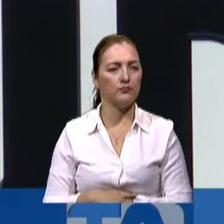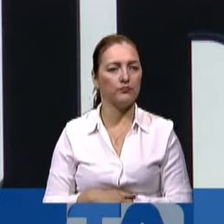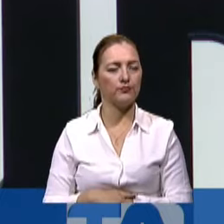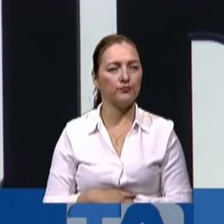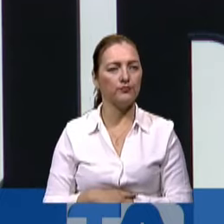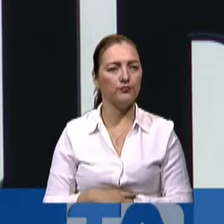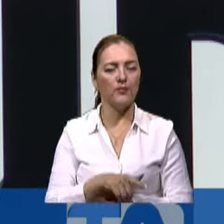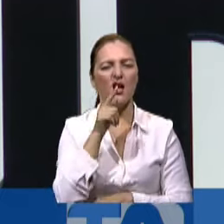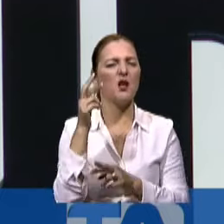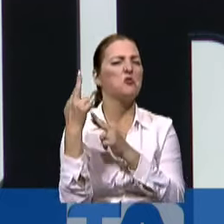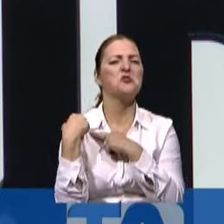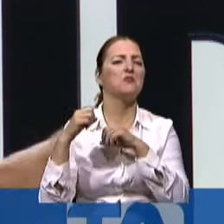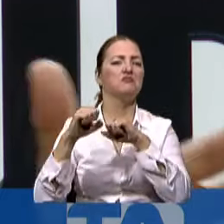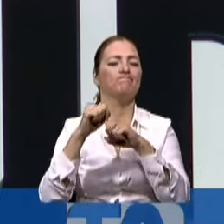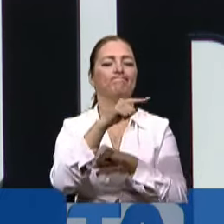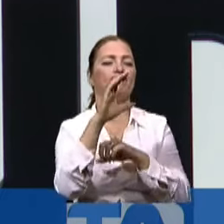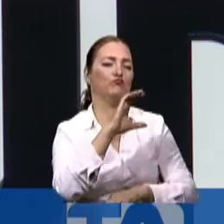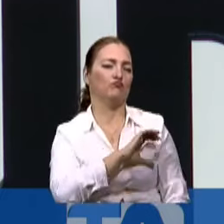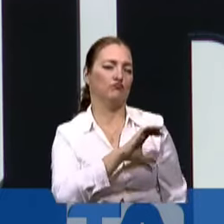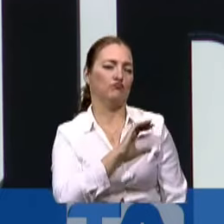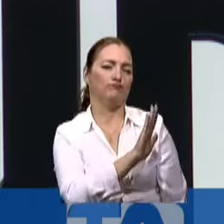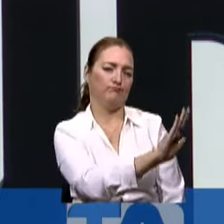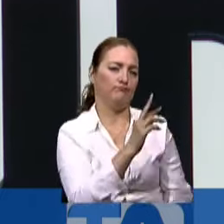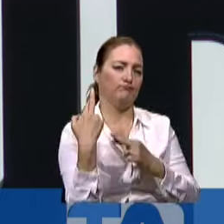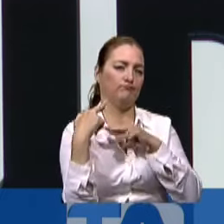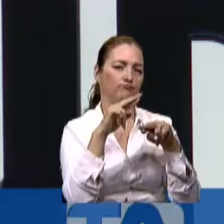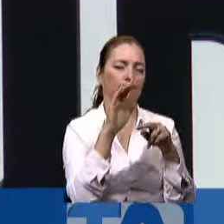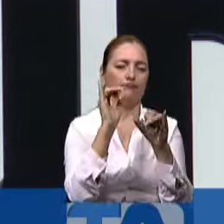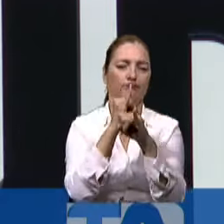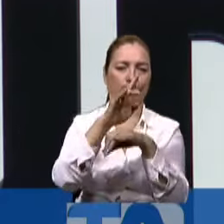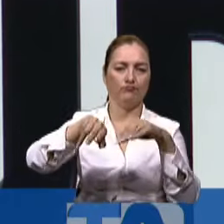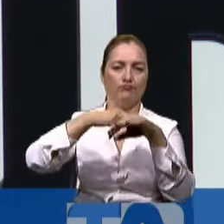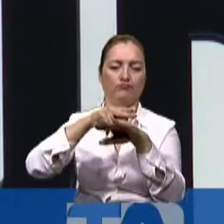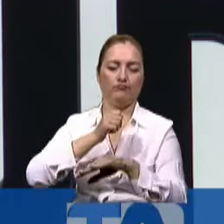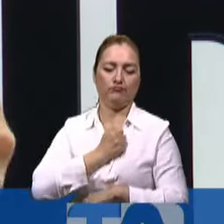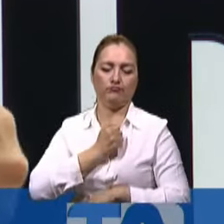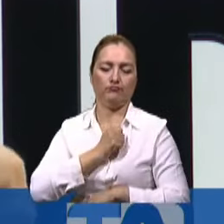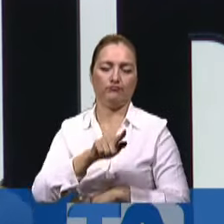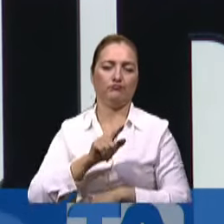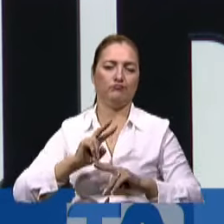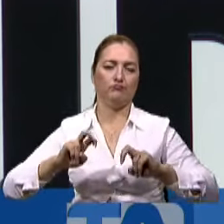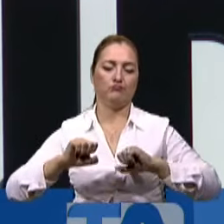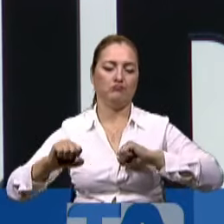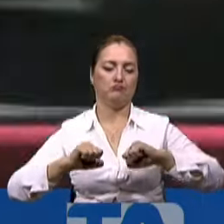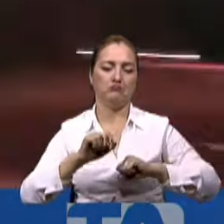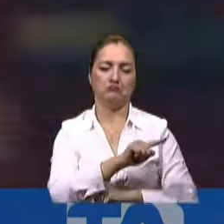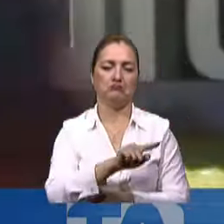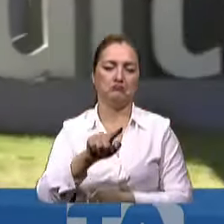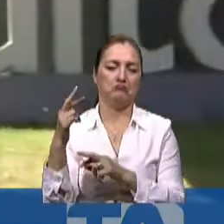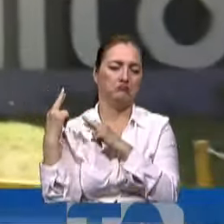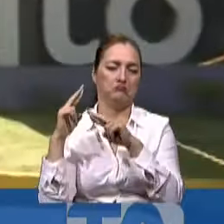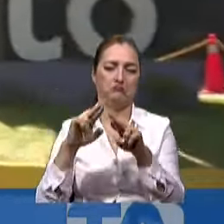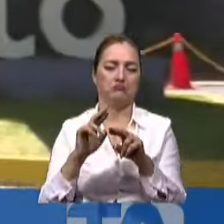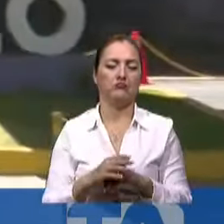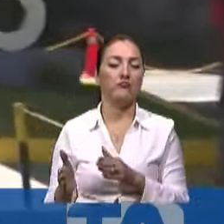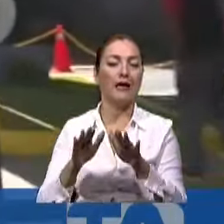está en manos del municipio y del Instituto Nacional de Patrimonio el ya realizar las acciones concretas. Por su parte,